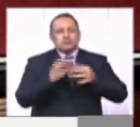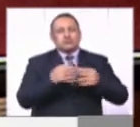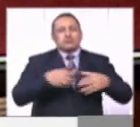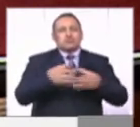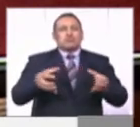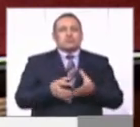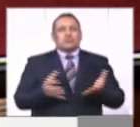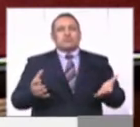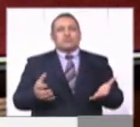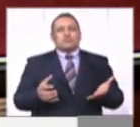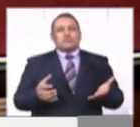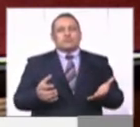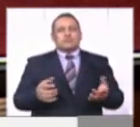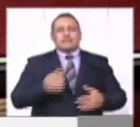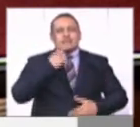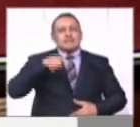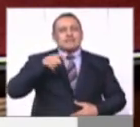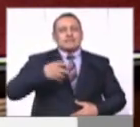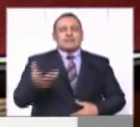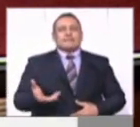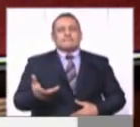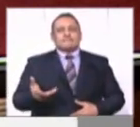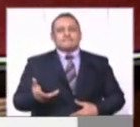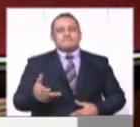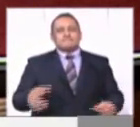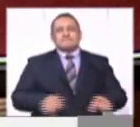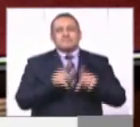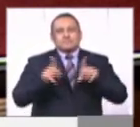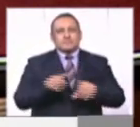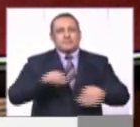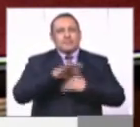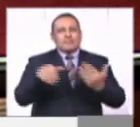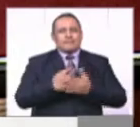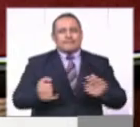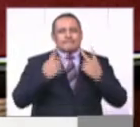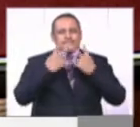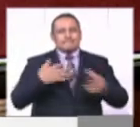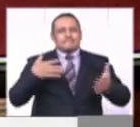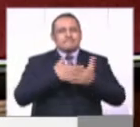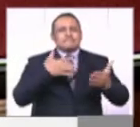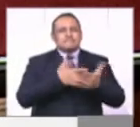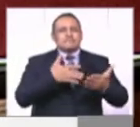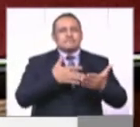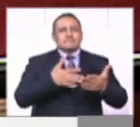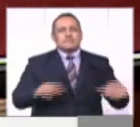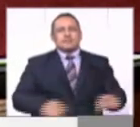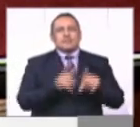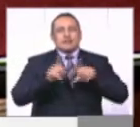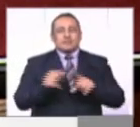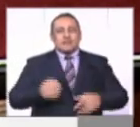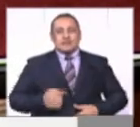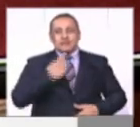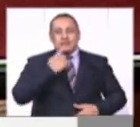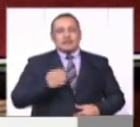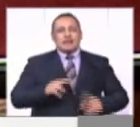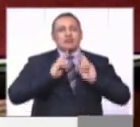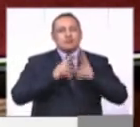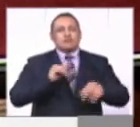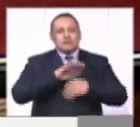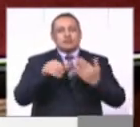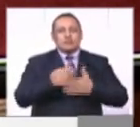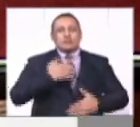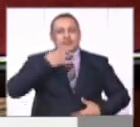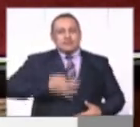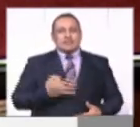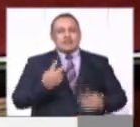de su este necesidad entonces todo eso era atacado y es y y y la respuesta era